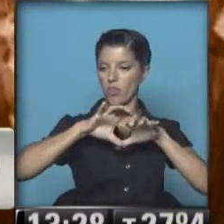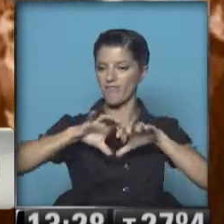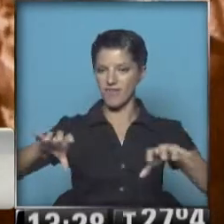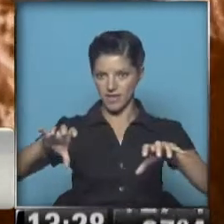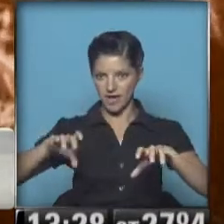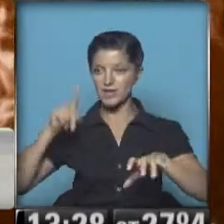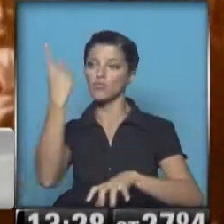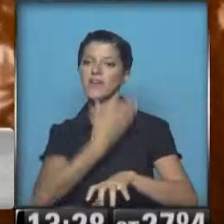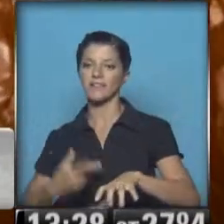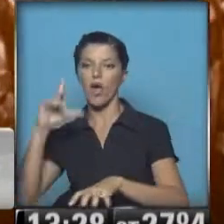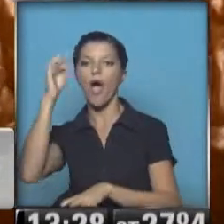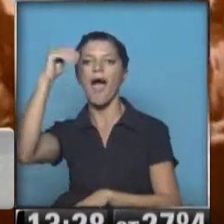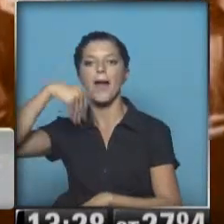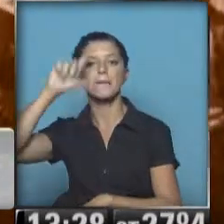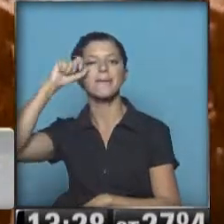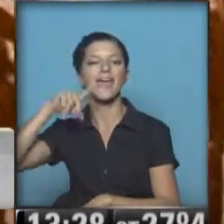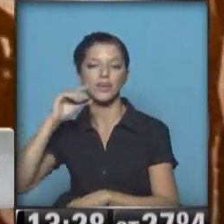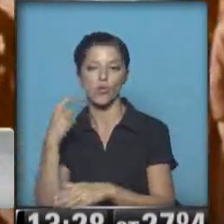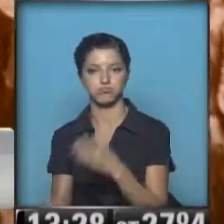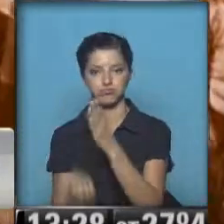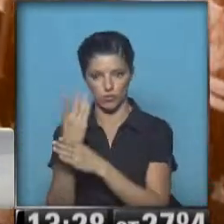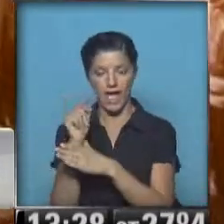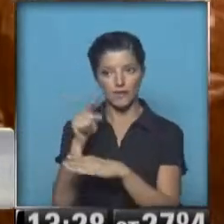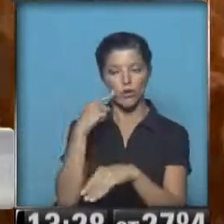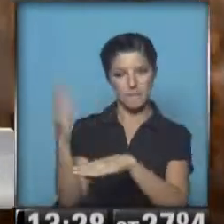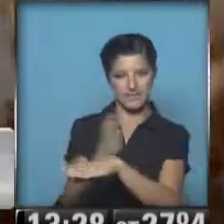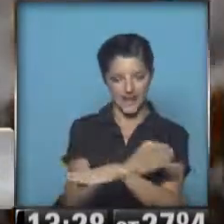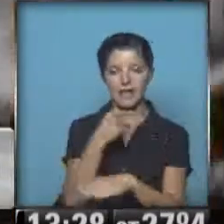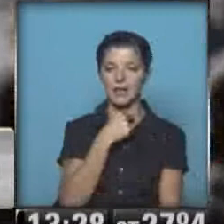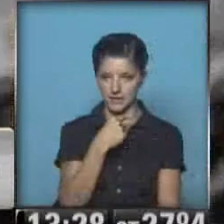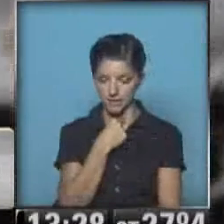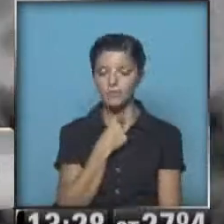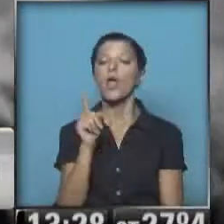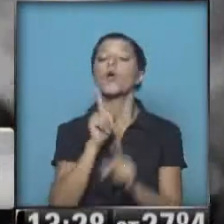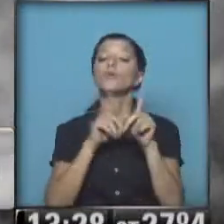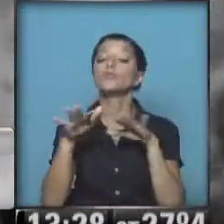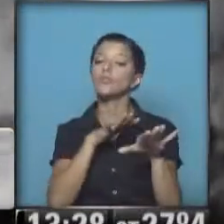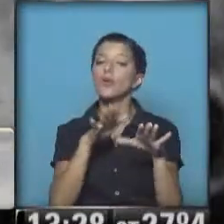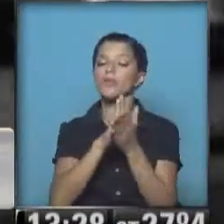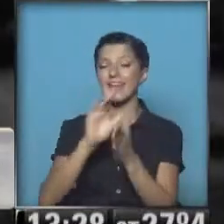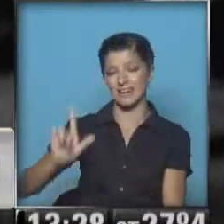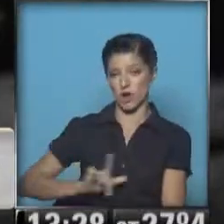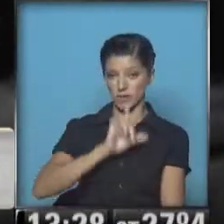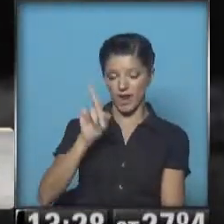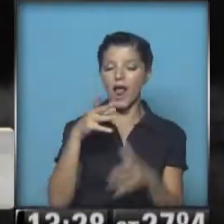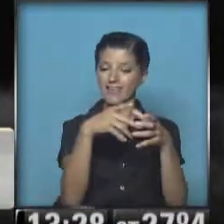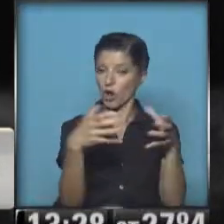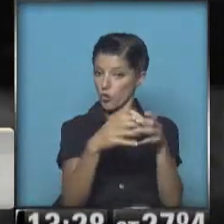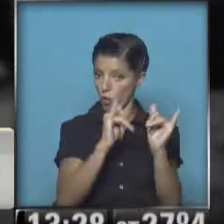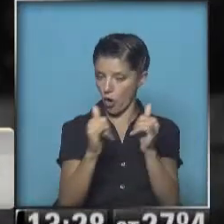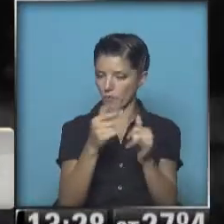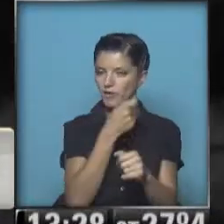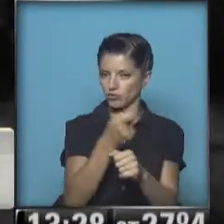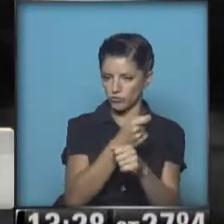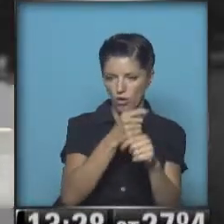Estado armenio. Con tendencias revolucionarias de corte liberal ya en el poder, los jóvenes turcos fueron